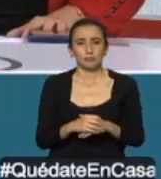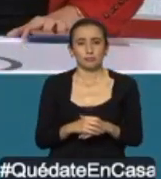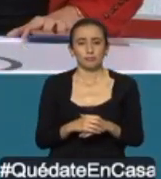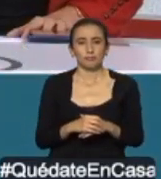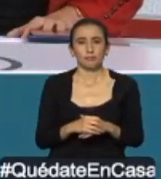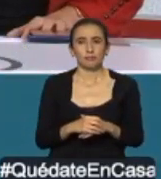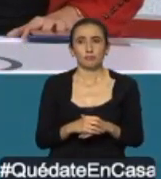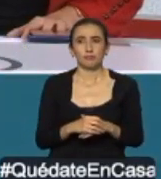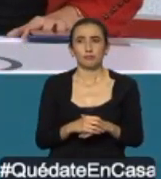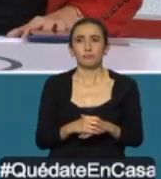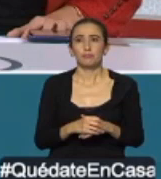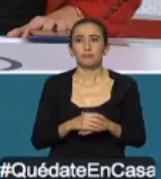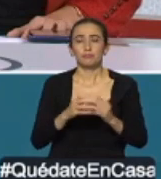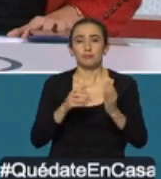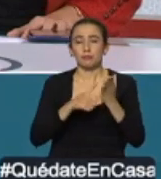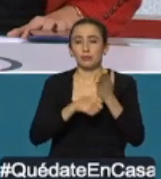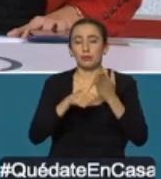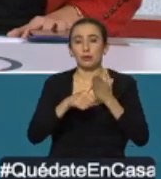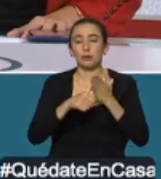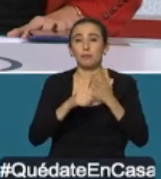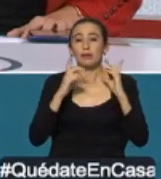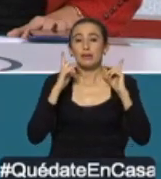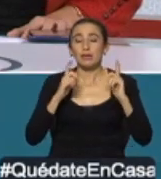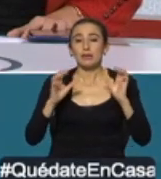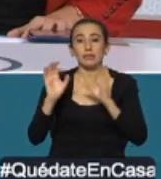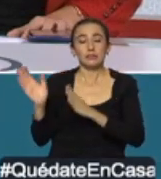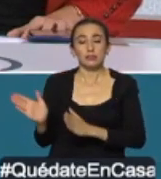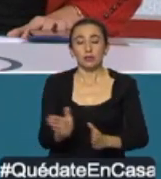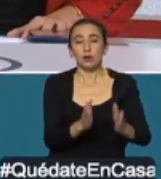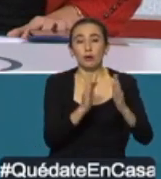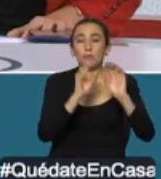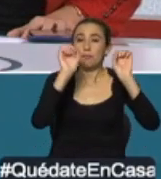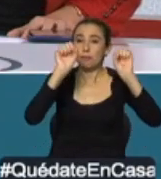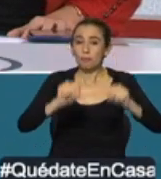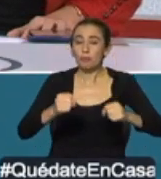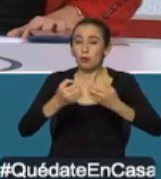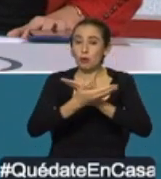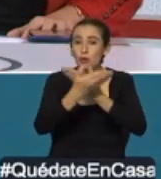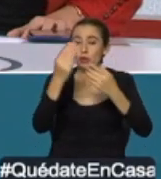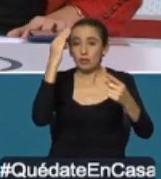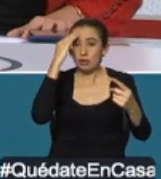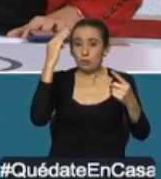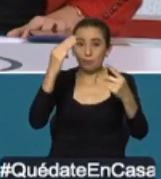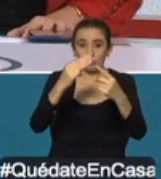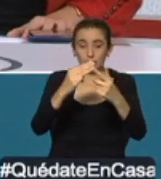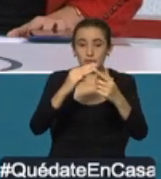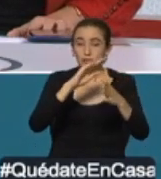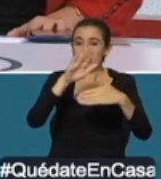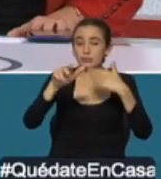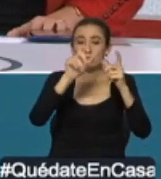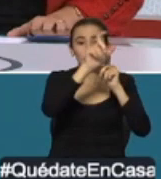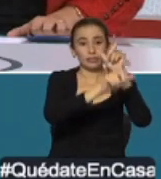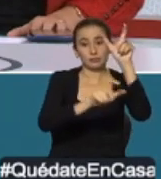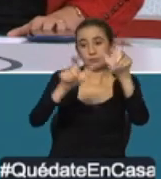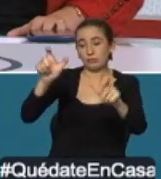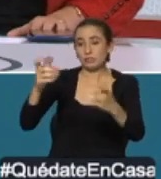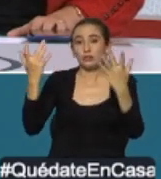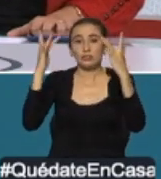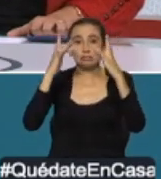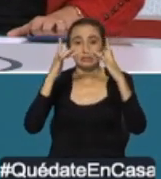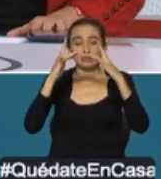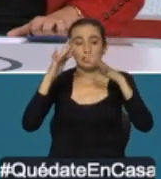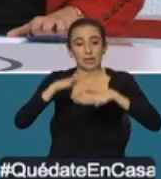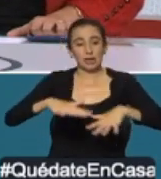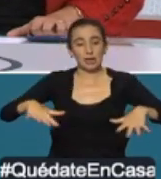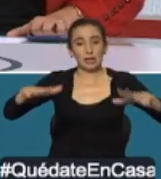ministro ceballos para concluir con esta cadena nacional podríamos dejar un mensaje final a toda la ciudadanía que se encuentra conectada a esta